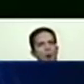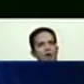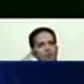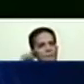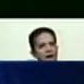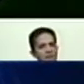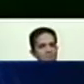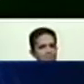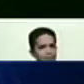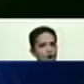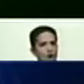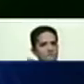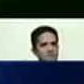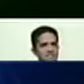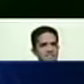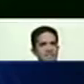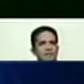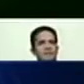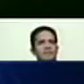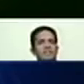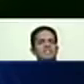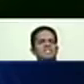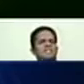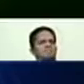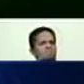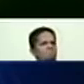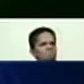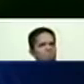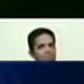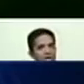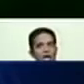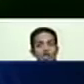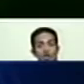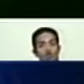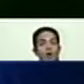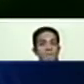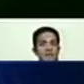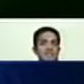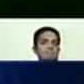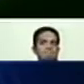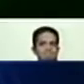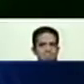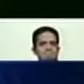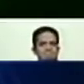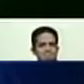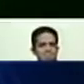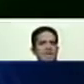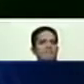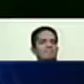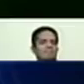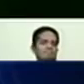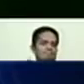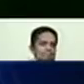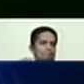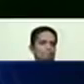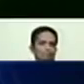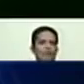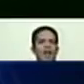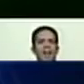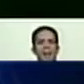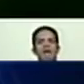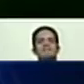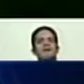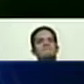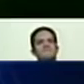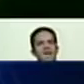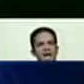oficinas de interés. Con base al interés común previamente descrito, ambas partes continuarán aplicando la Convención de Viena sobre Relaciones Diplomáticas al personal